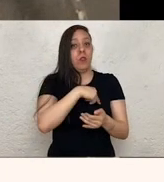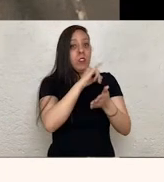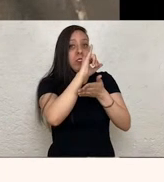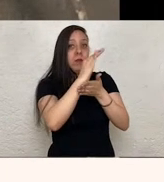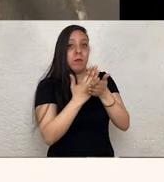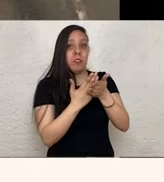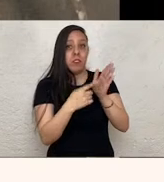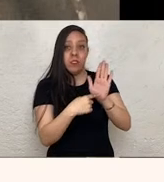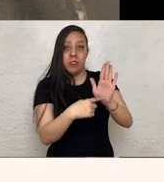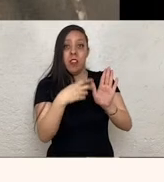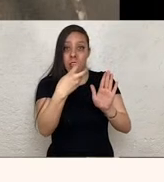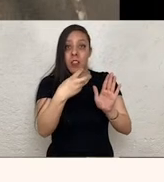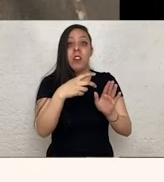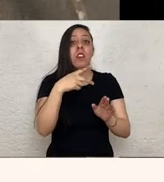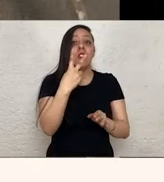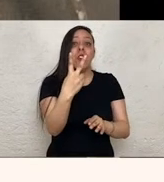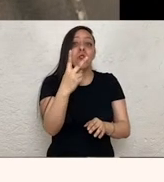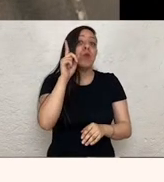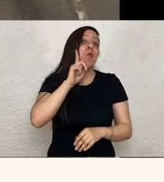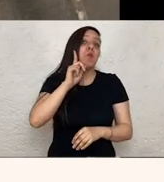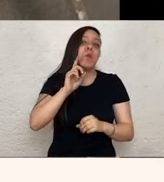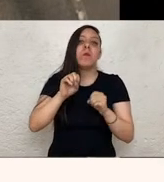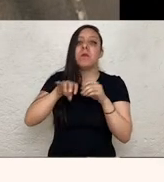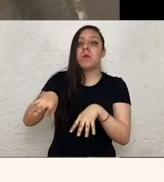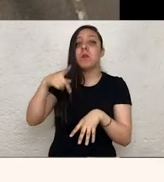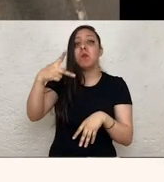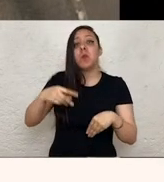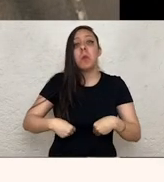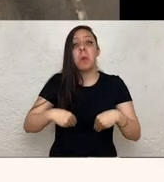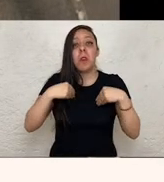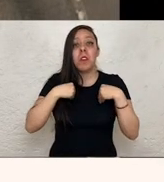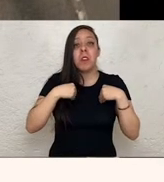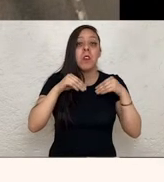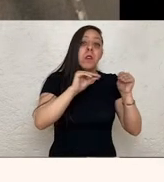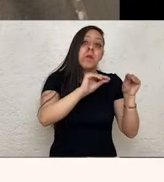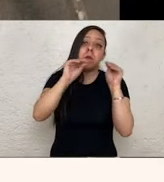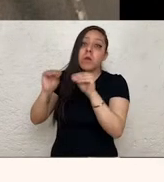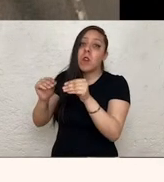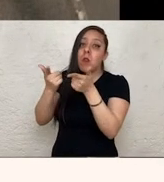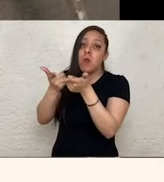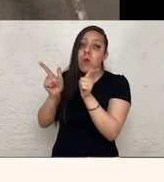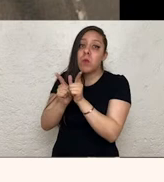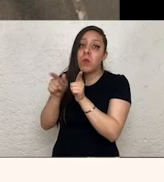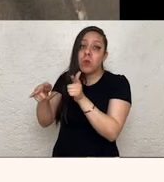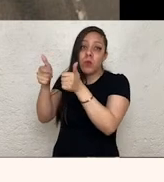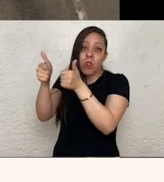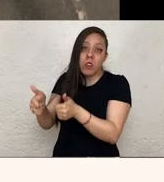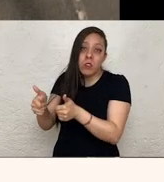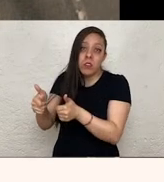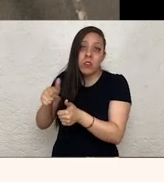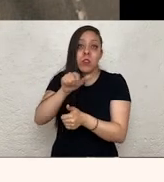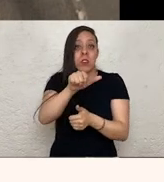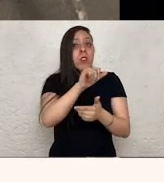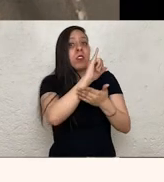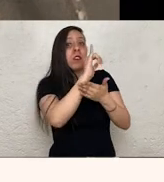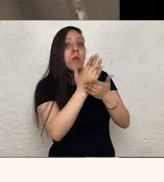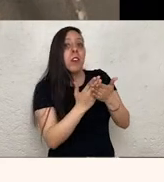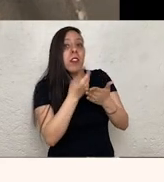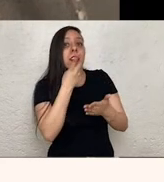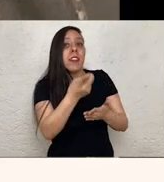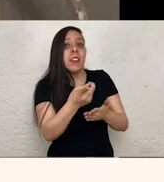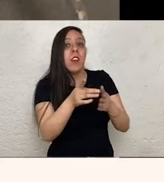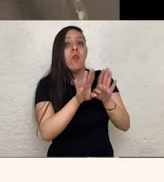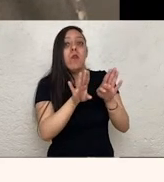van a dejar sus vidas, tienen que dejar sus vidas para entrar en la reservación. Y es una foto, a lo mejor